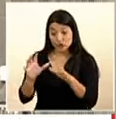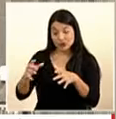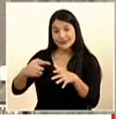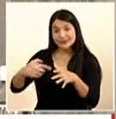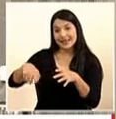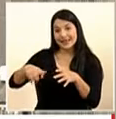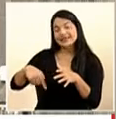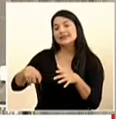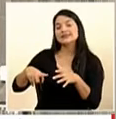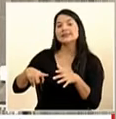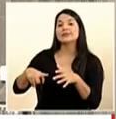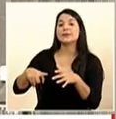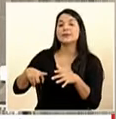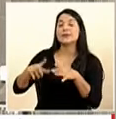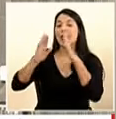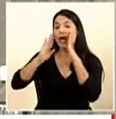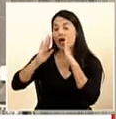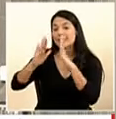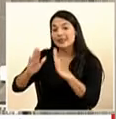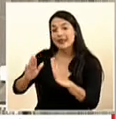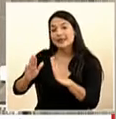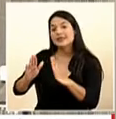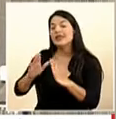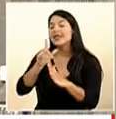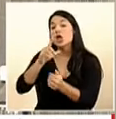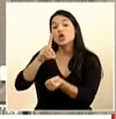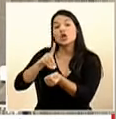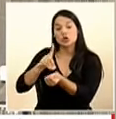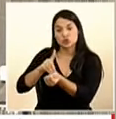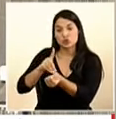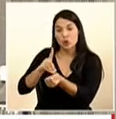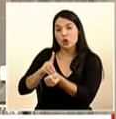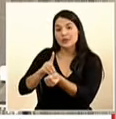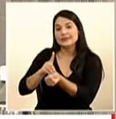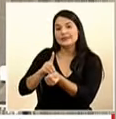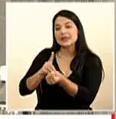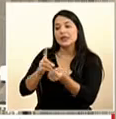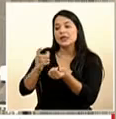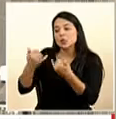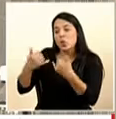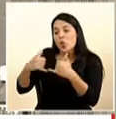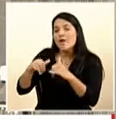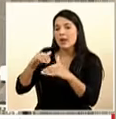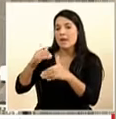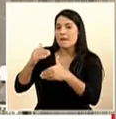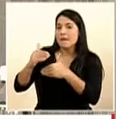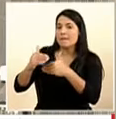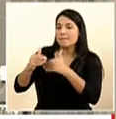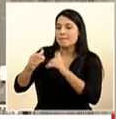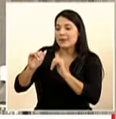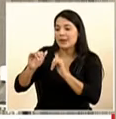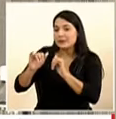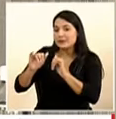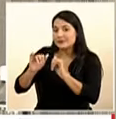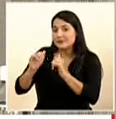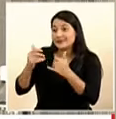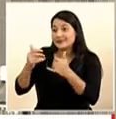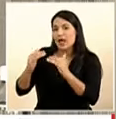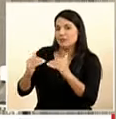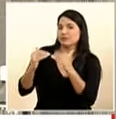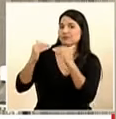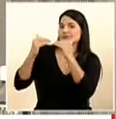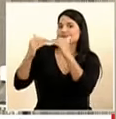son abordadas por residentes muchos de medicina familiar desde el sunday y en